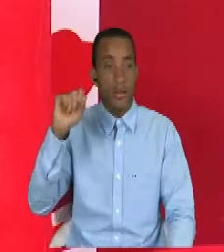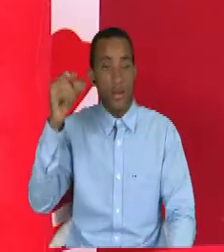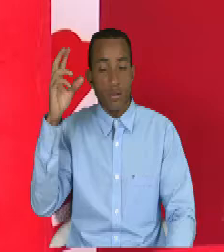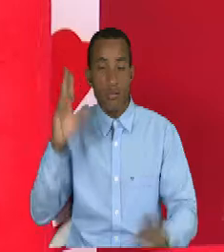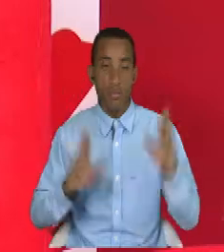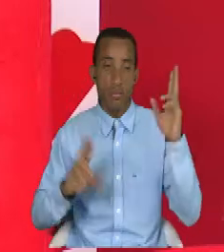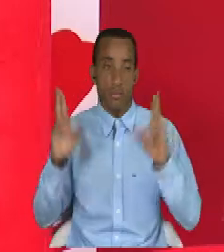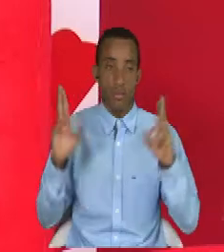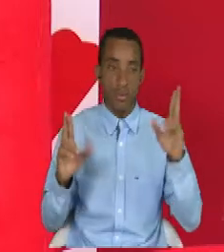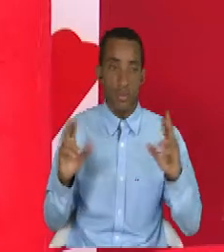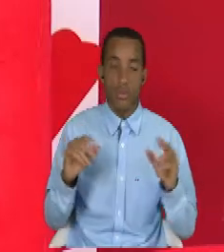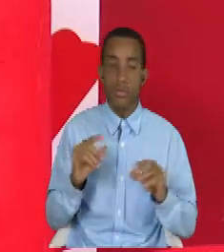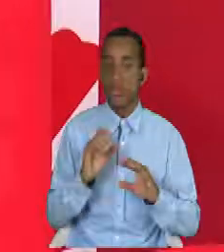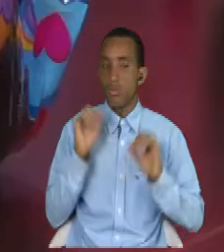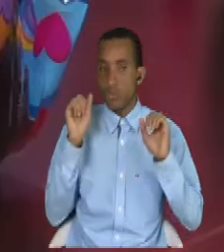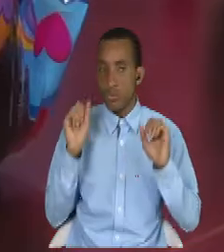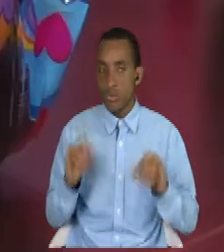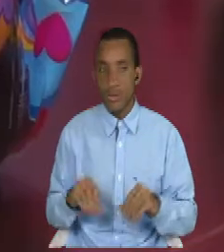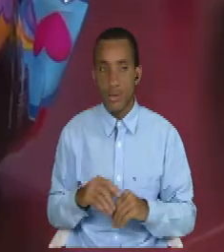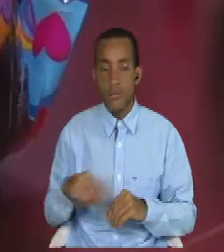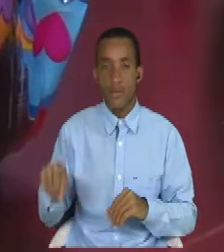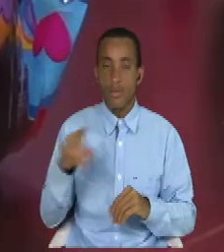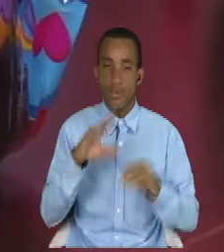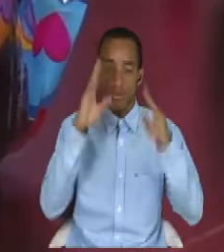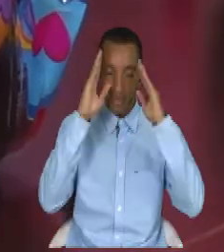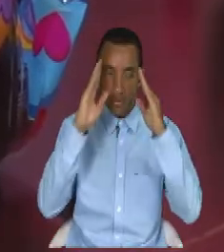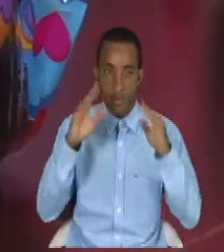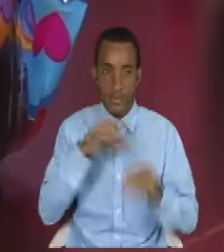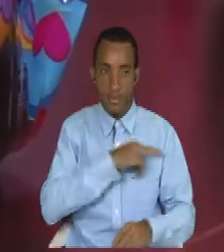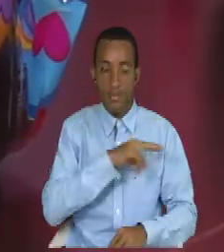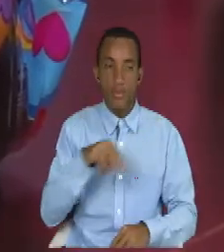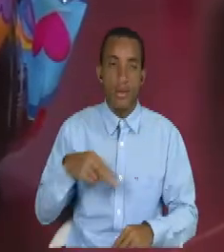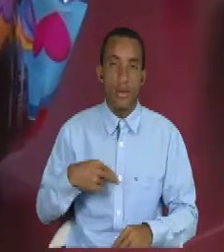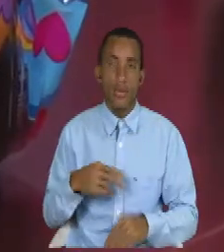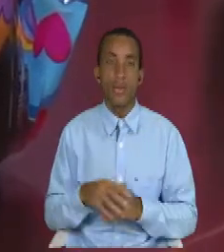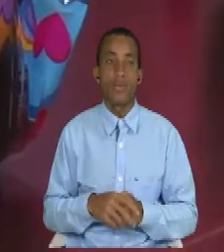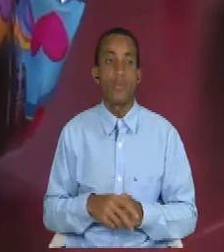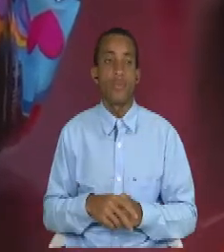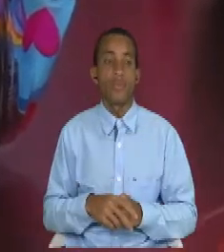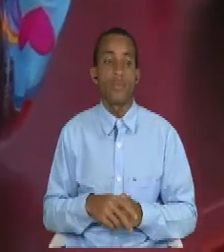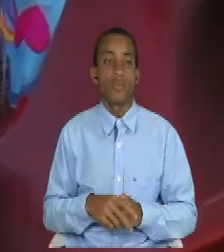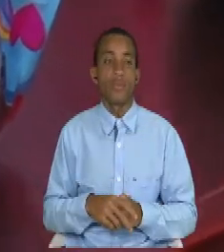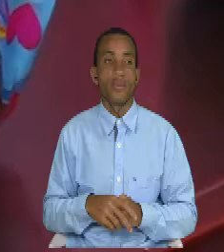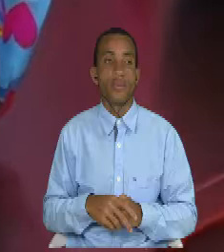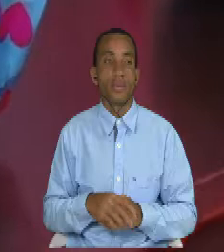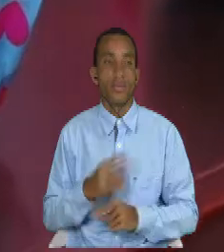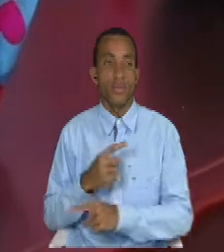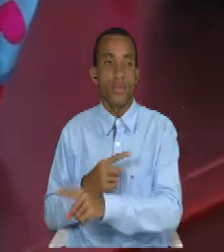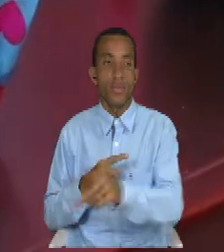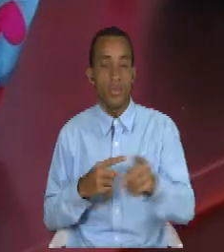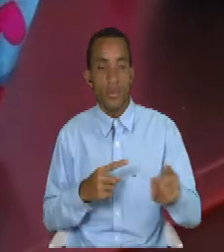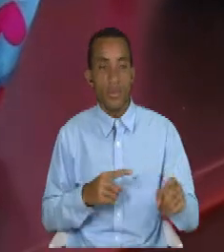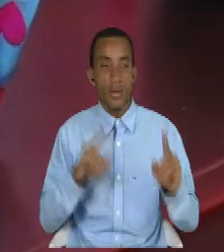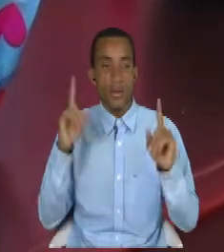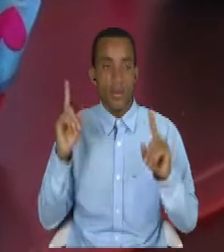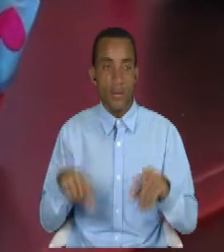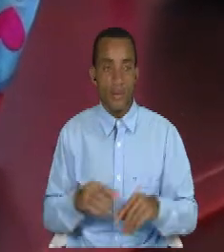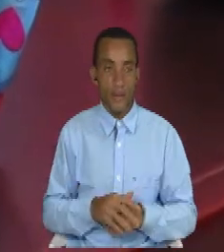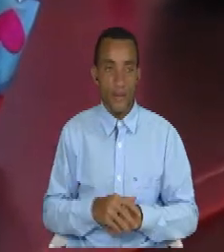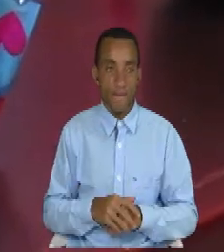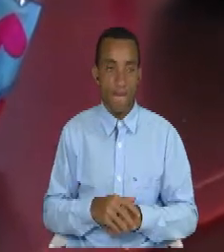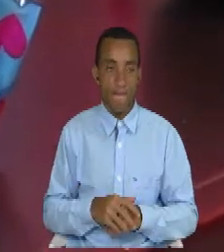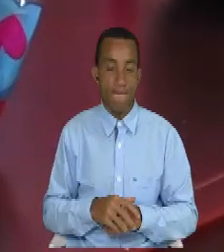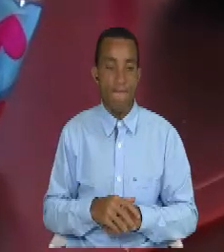de un sorteo ustedes estén ahí pendientes que nosotros vamos a darles este regalo ustedes que son nuestros clientes nuestros televidentes